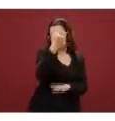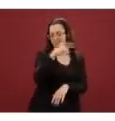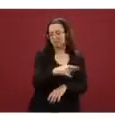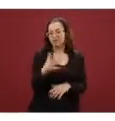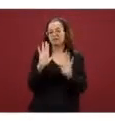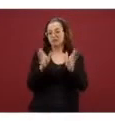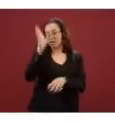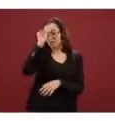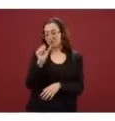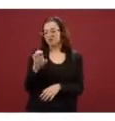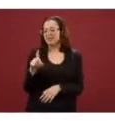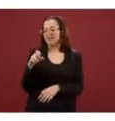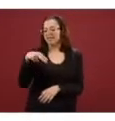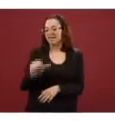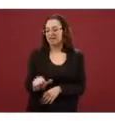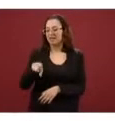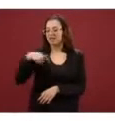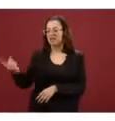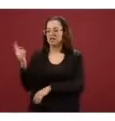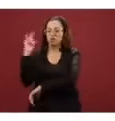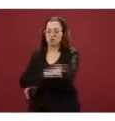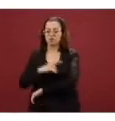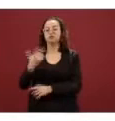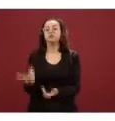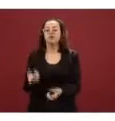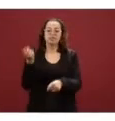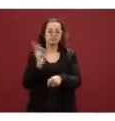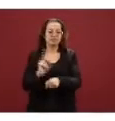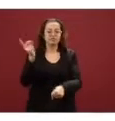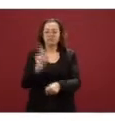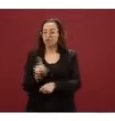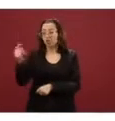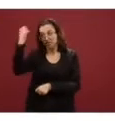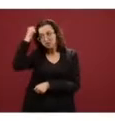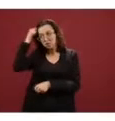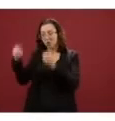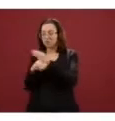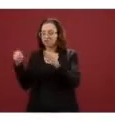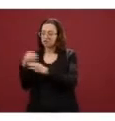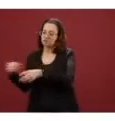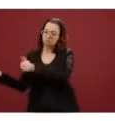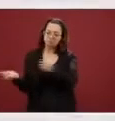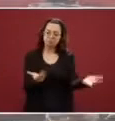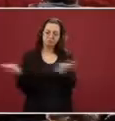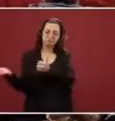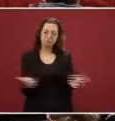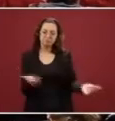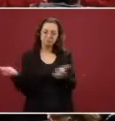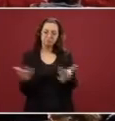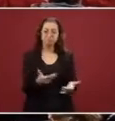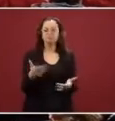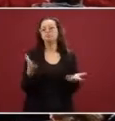Ciudad de México. De esta manera, diariamente se están trasladando materiales del predio de Texcoco al predio de Santa Lucía.